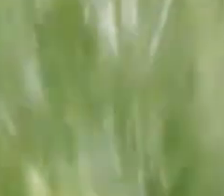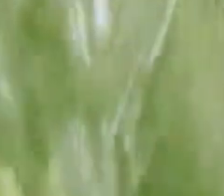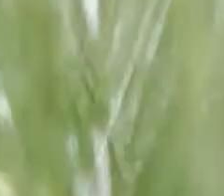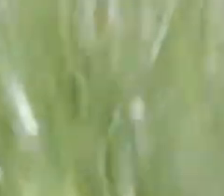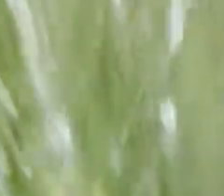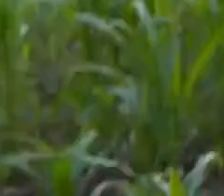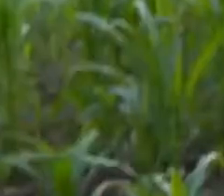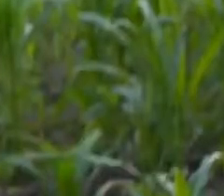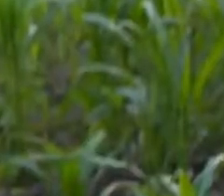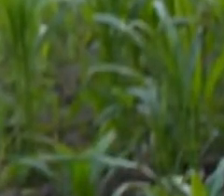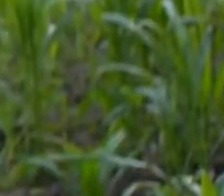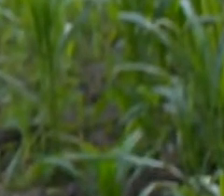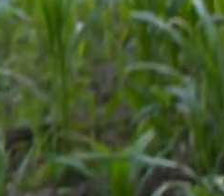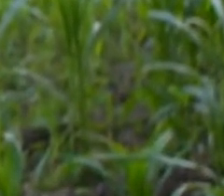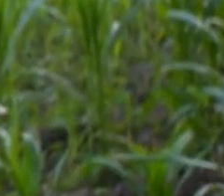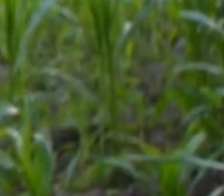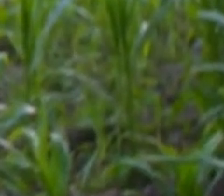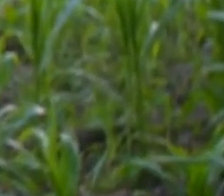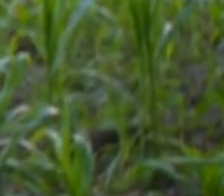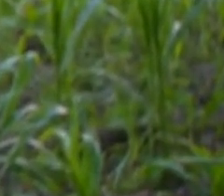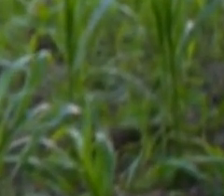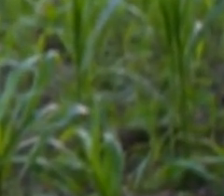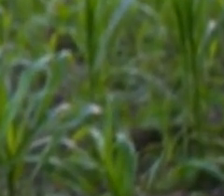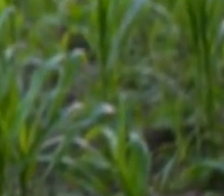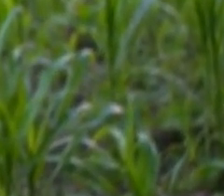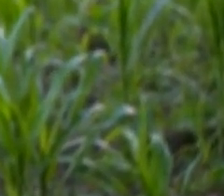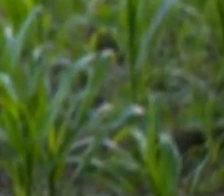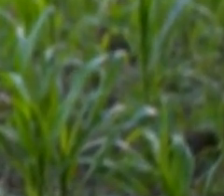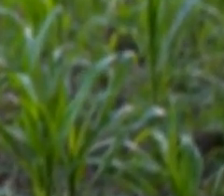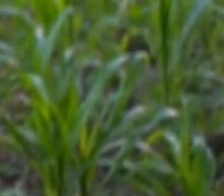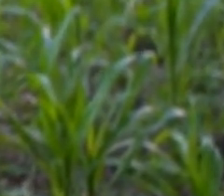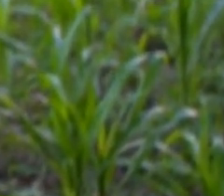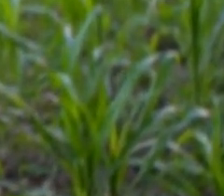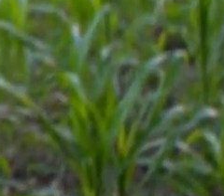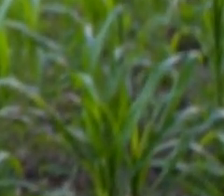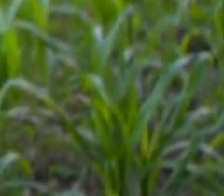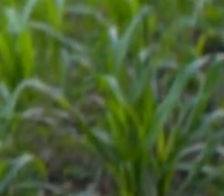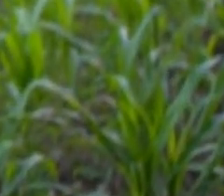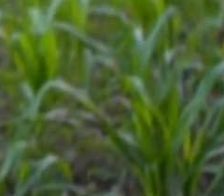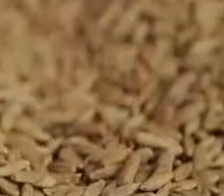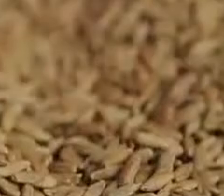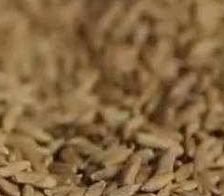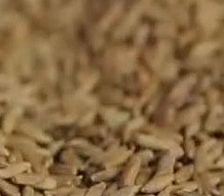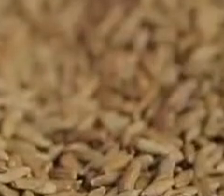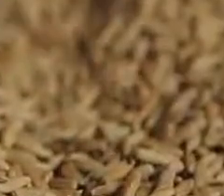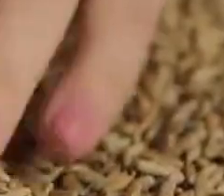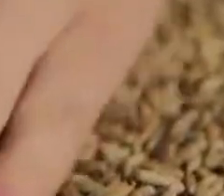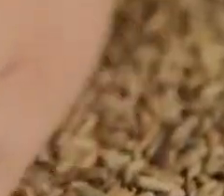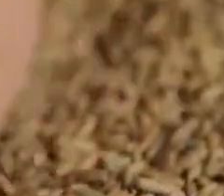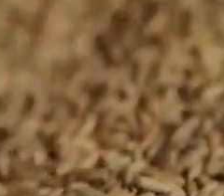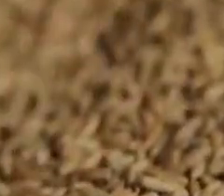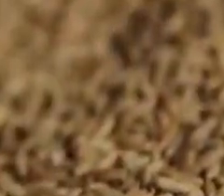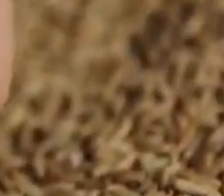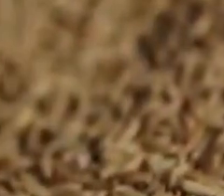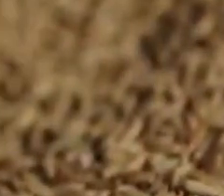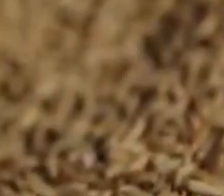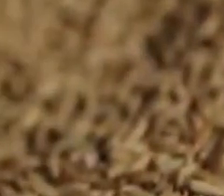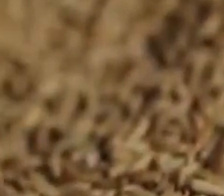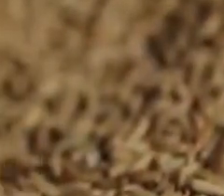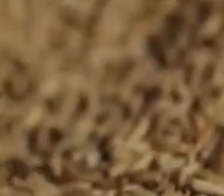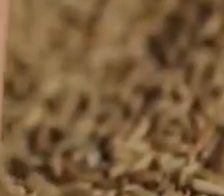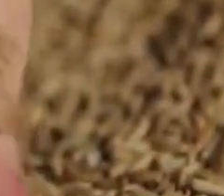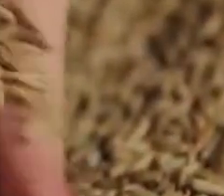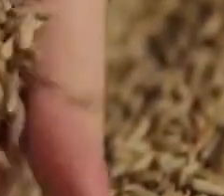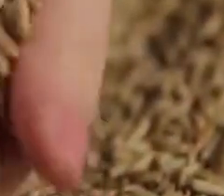espacio clave para movilizar acciones que fortalezcan y potencien el rol de la agricultura familiar y que permitan